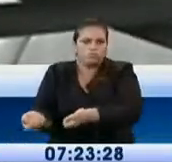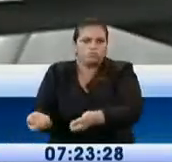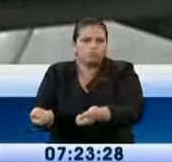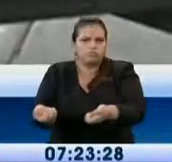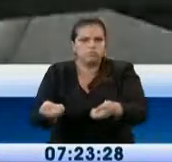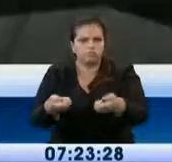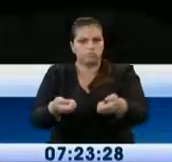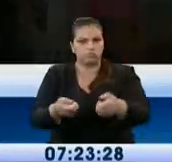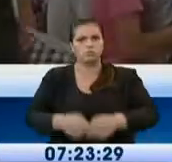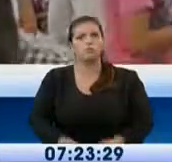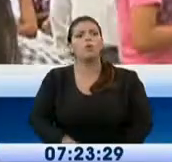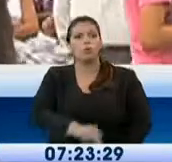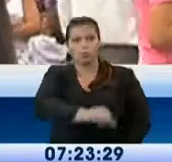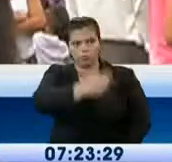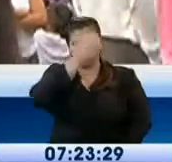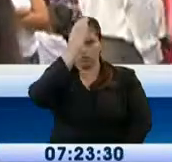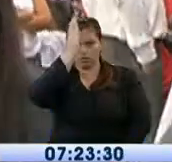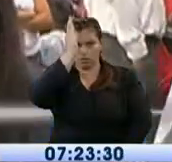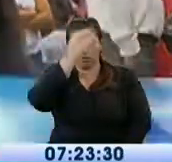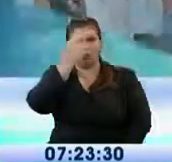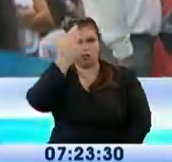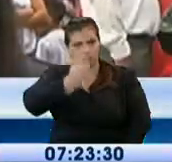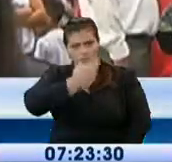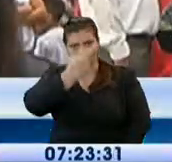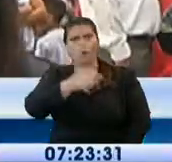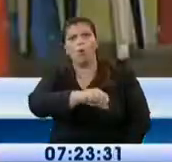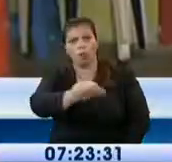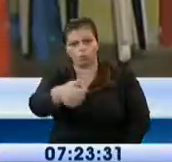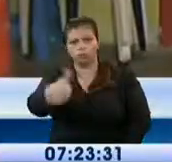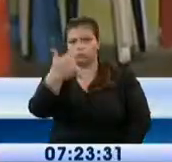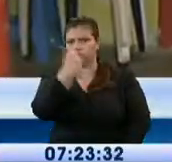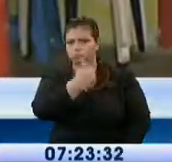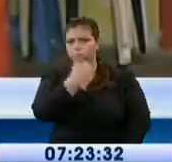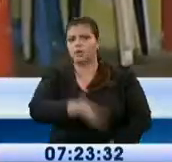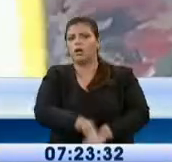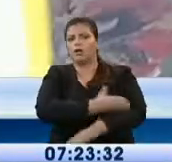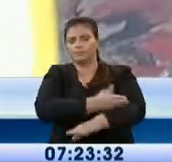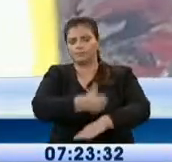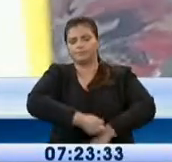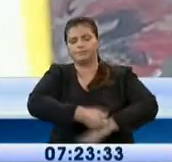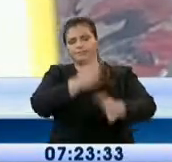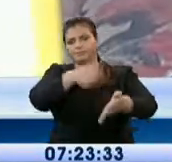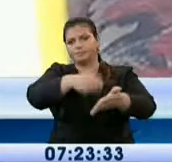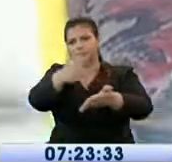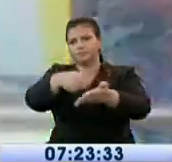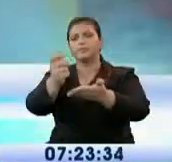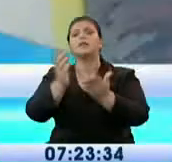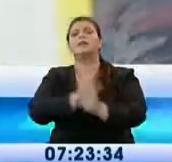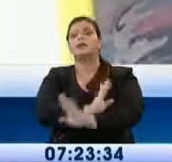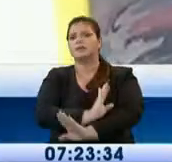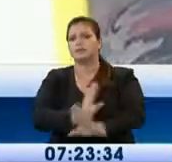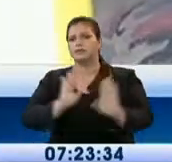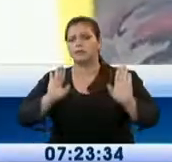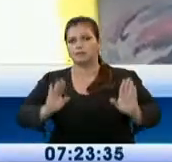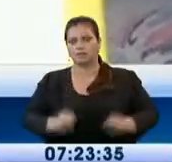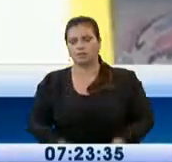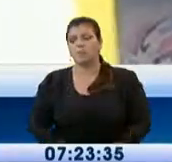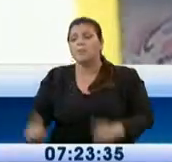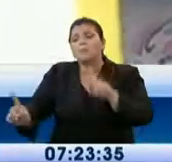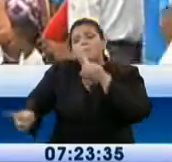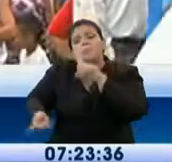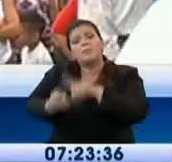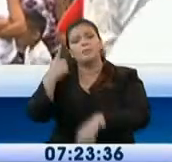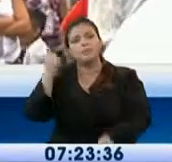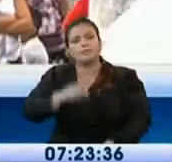de Guayaquil. Estos hechos lamentables se podrían evitar siempre y cuando nos acerquemos al Ministerio de Salud con la finalidad